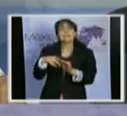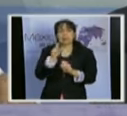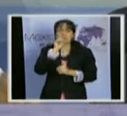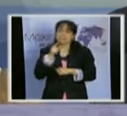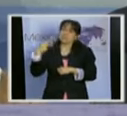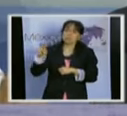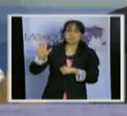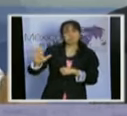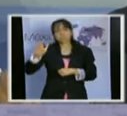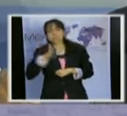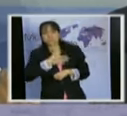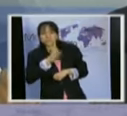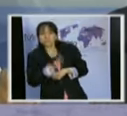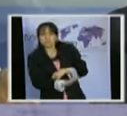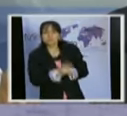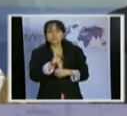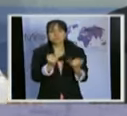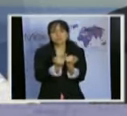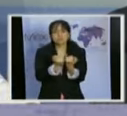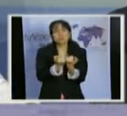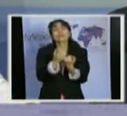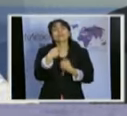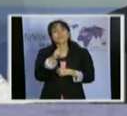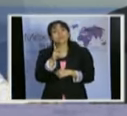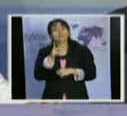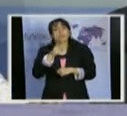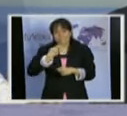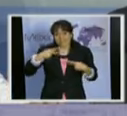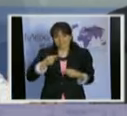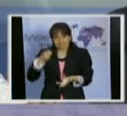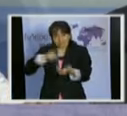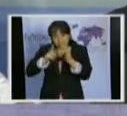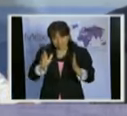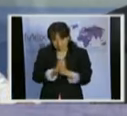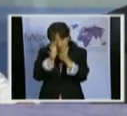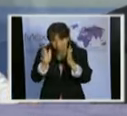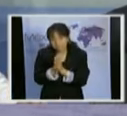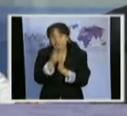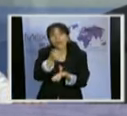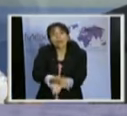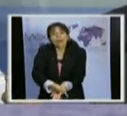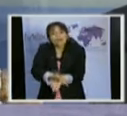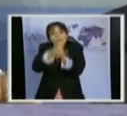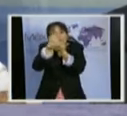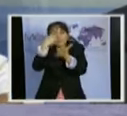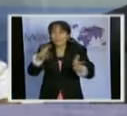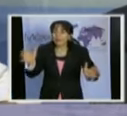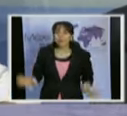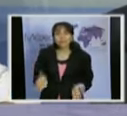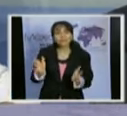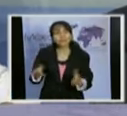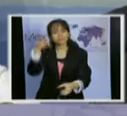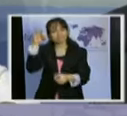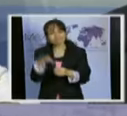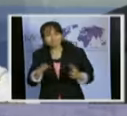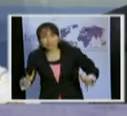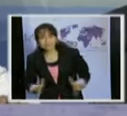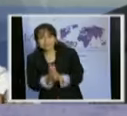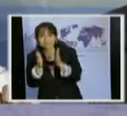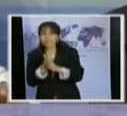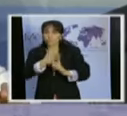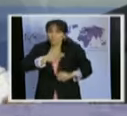permite dinamizar a los diversos actores que le darían vida a la gobernanza democrática en la región.